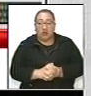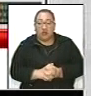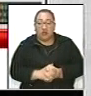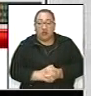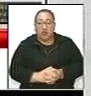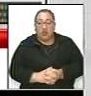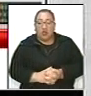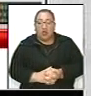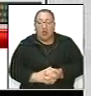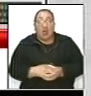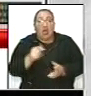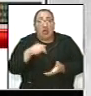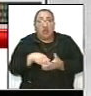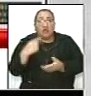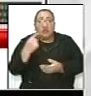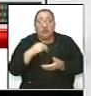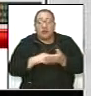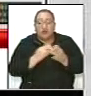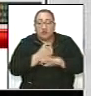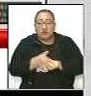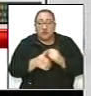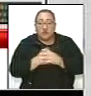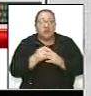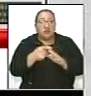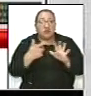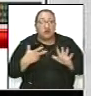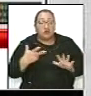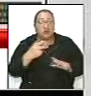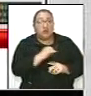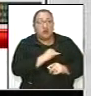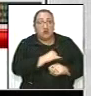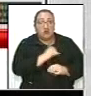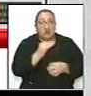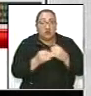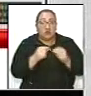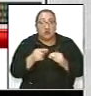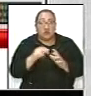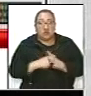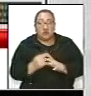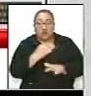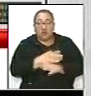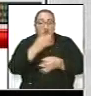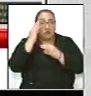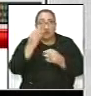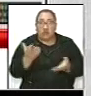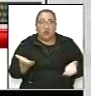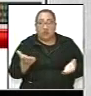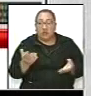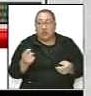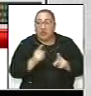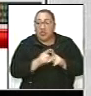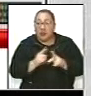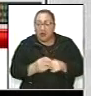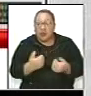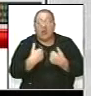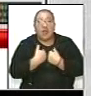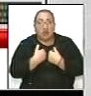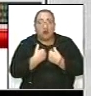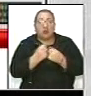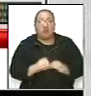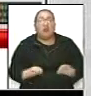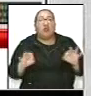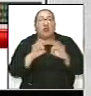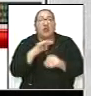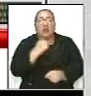Y aquí no solamente intervienen las 18 instituciones mencionadas al inicio de la exposición. Tenemos